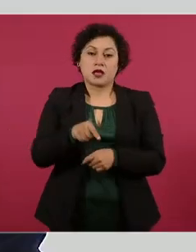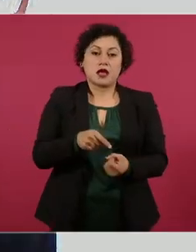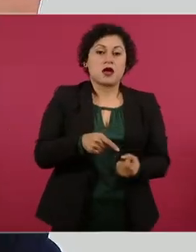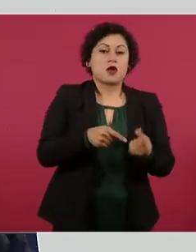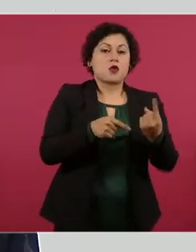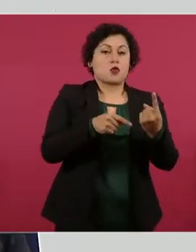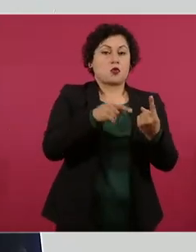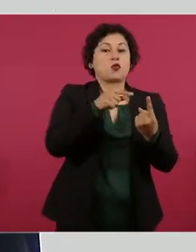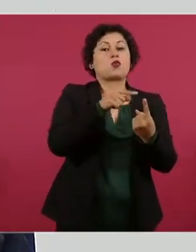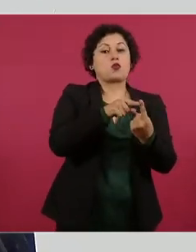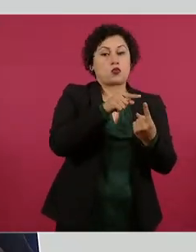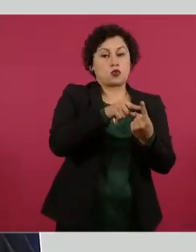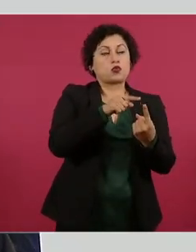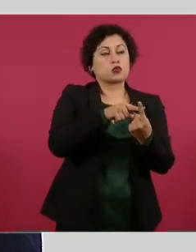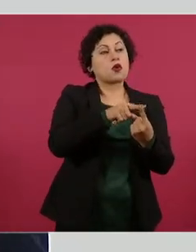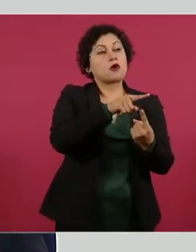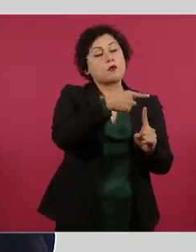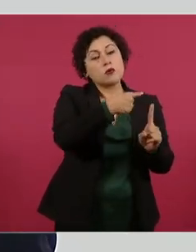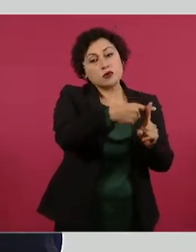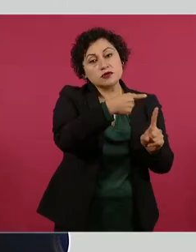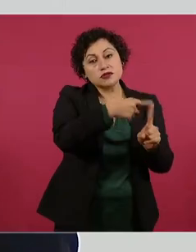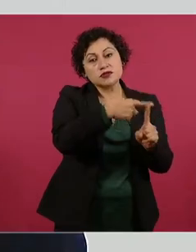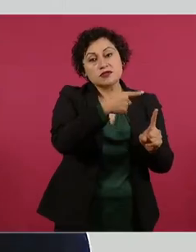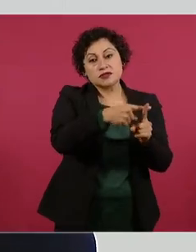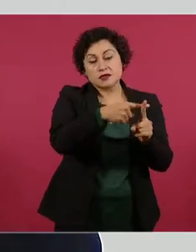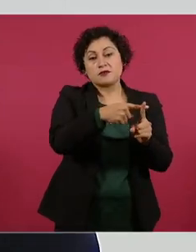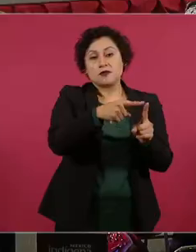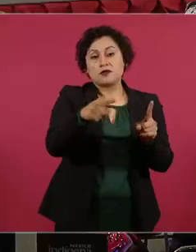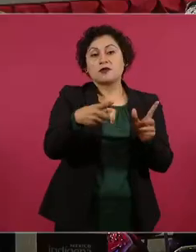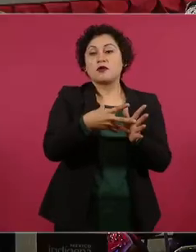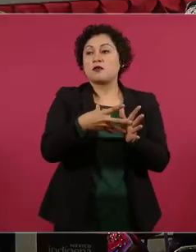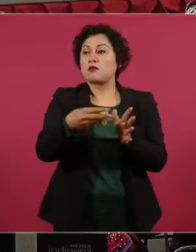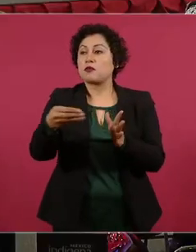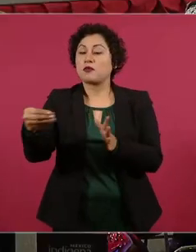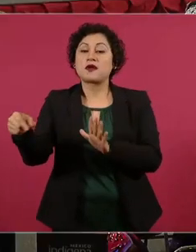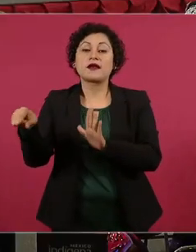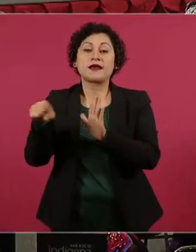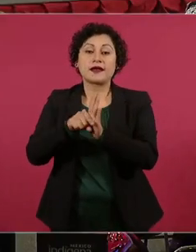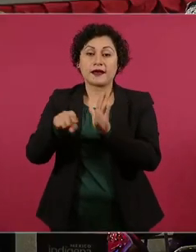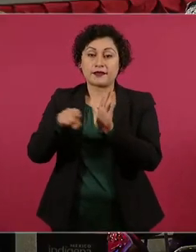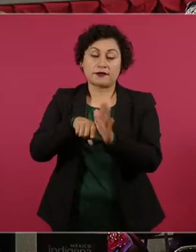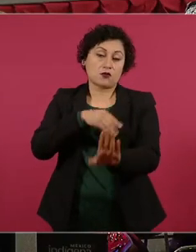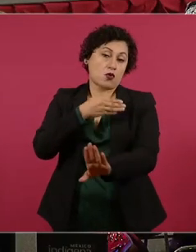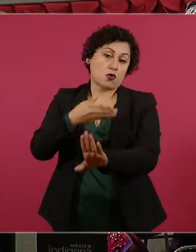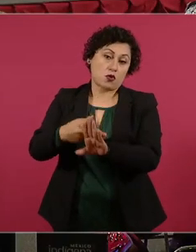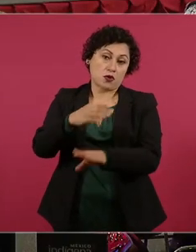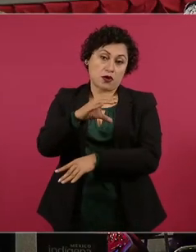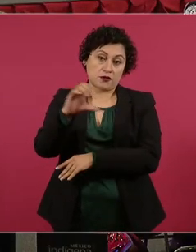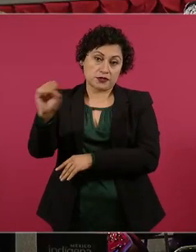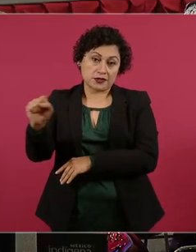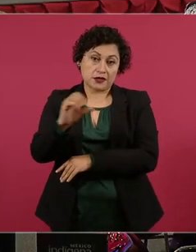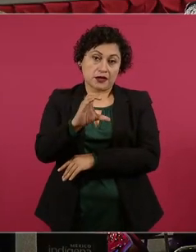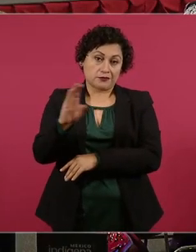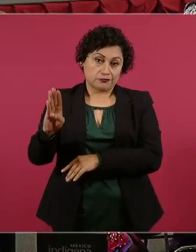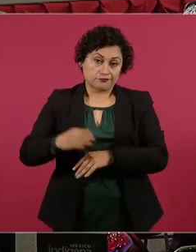y negativo para la candidata de la Sheinbaum y la candidata Brugada.